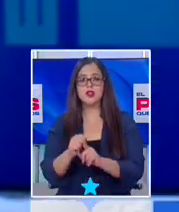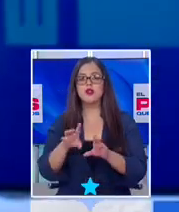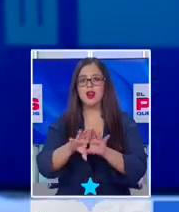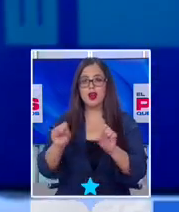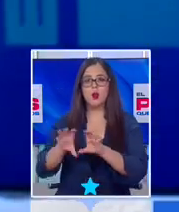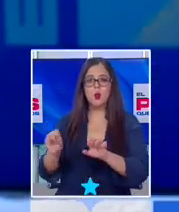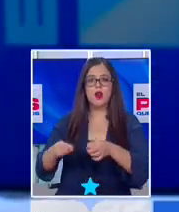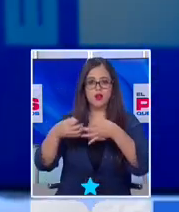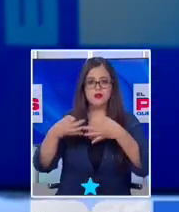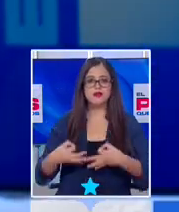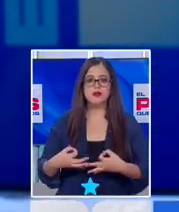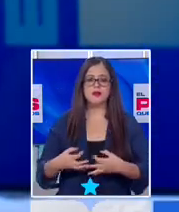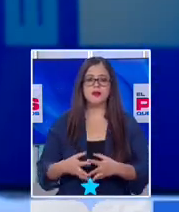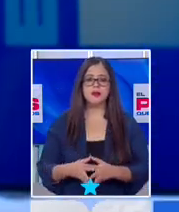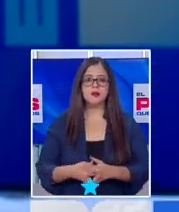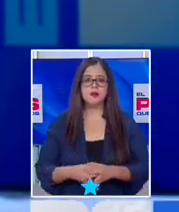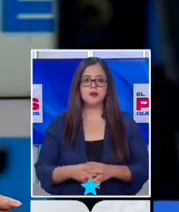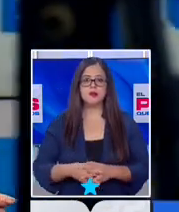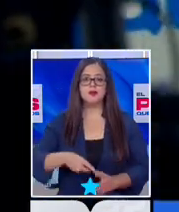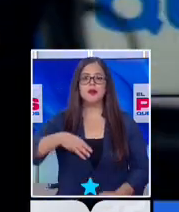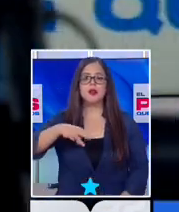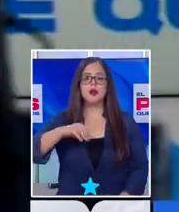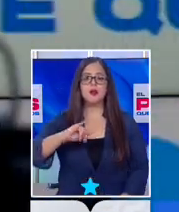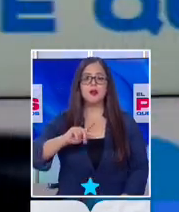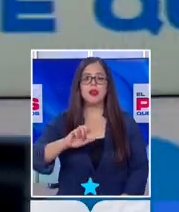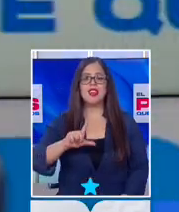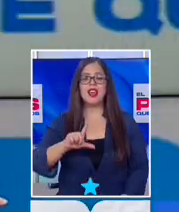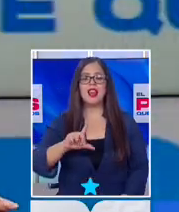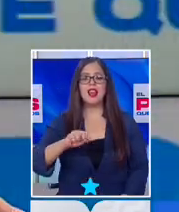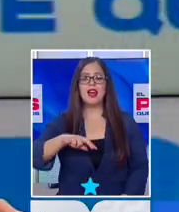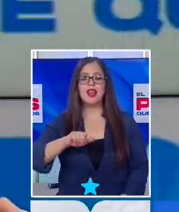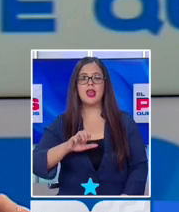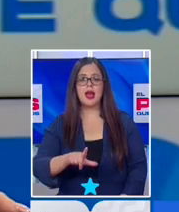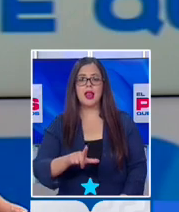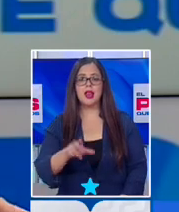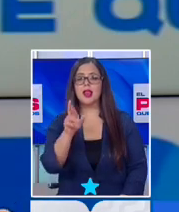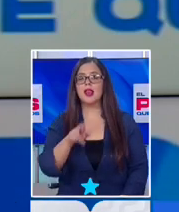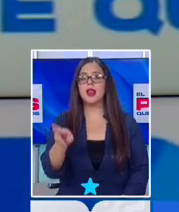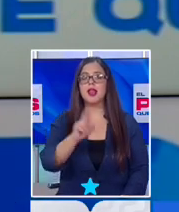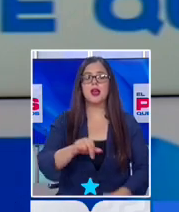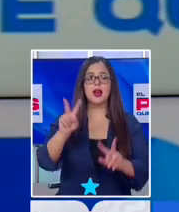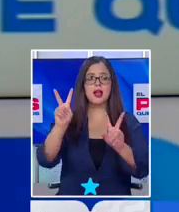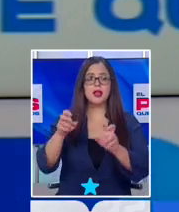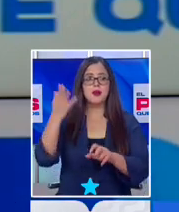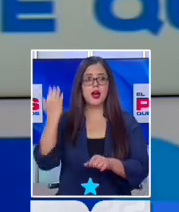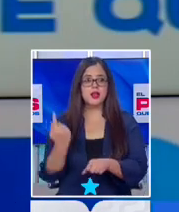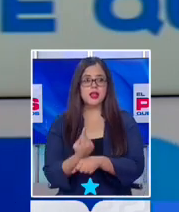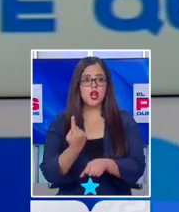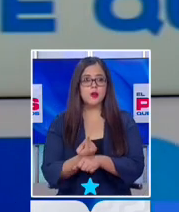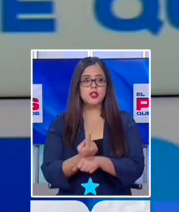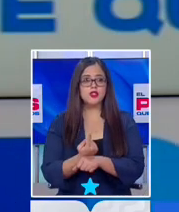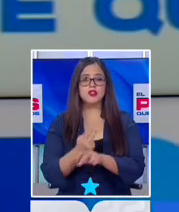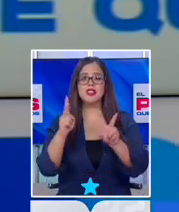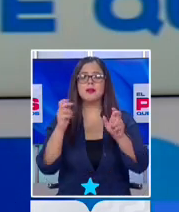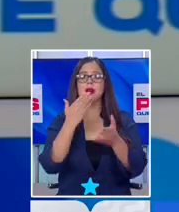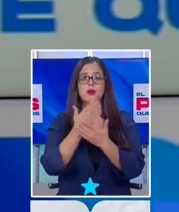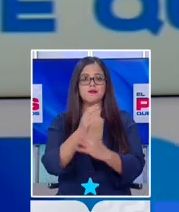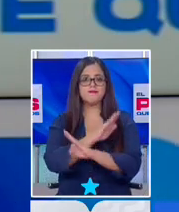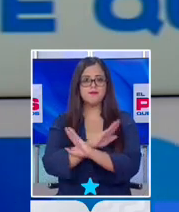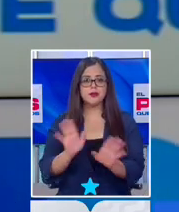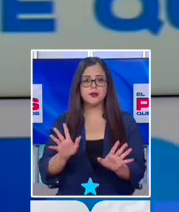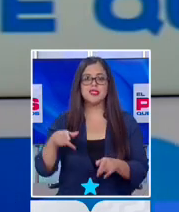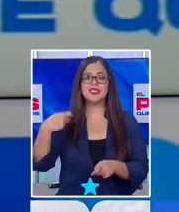consensos mucho más transversales miguel miguelángel vuelvo al punto que comenzamos la conversación el fin del senado y